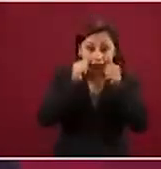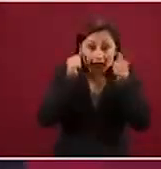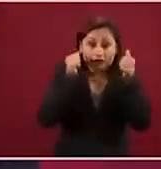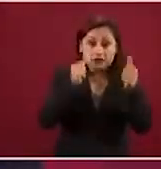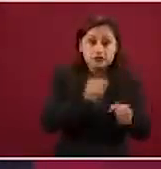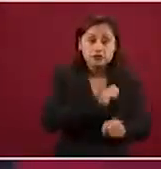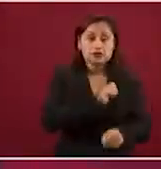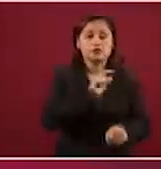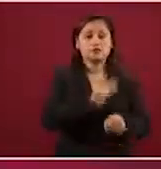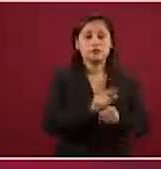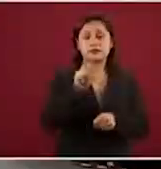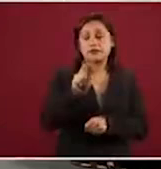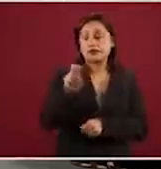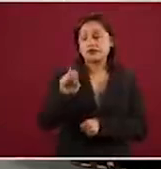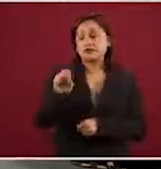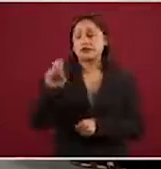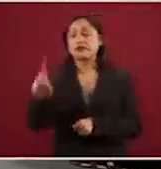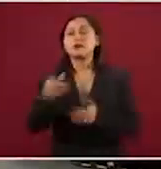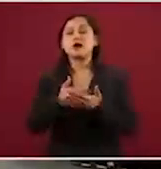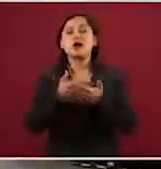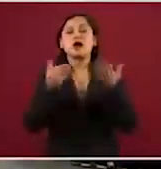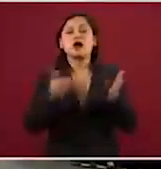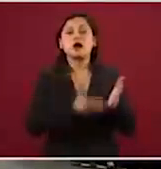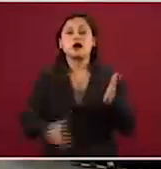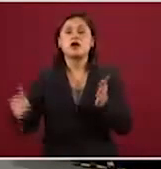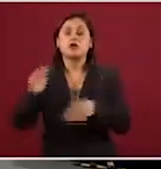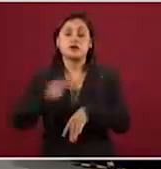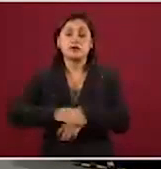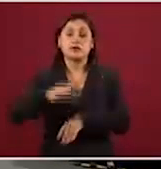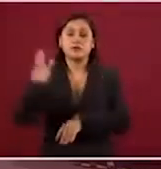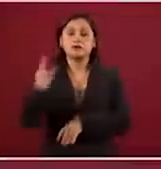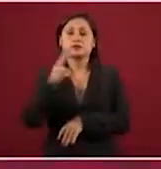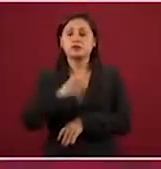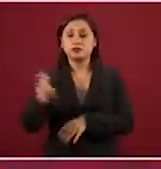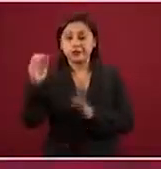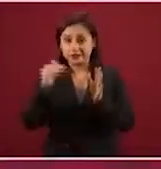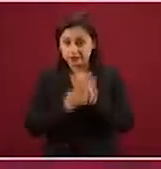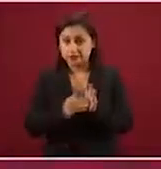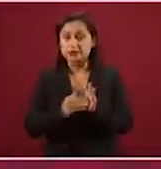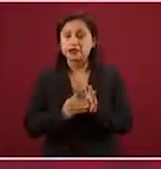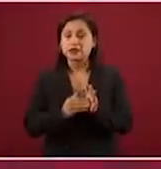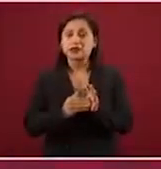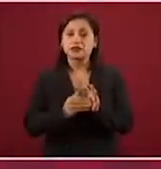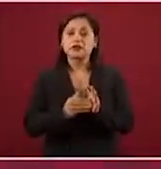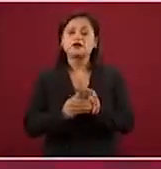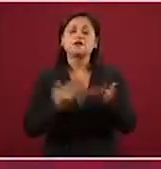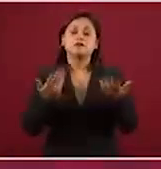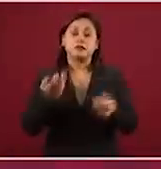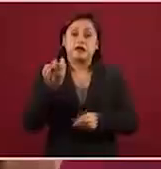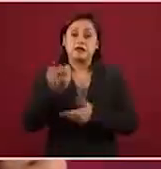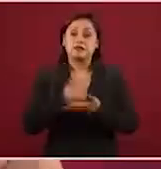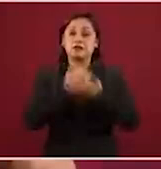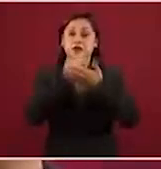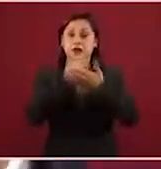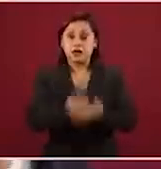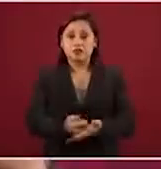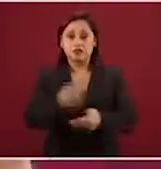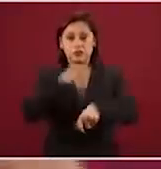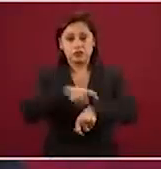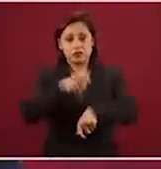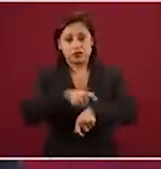semana nada más a cerca de 900.000 es decir el doble esto debe de ayudarnos a disminuir los tiempos de espera